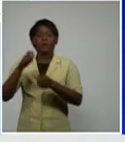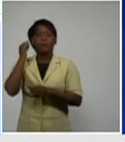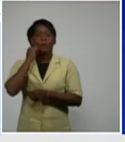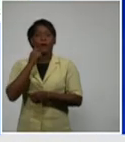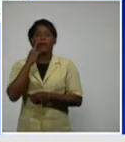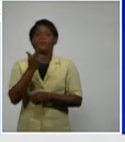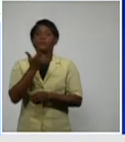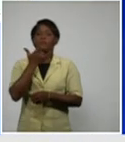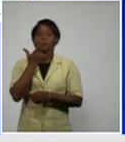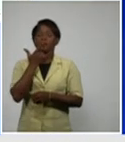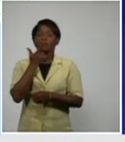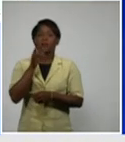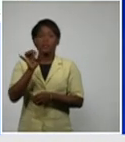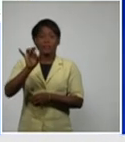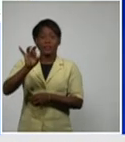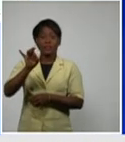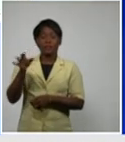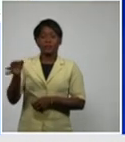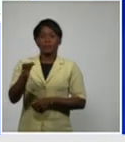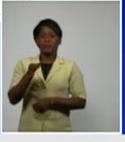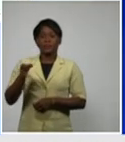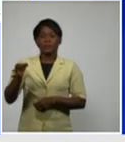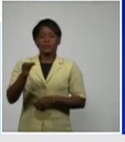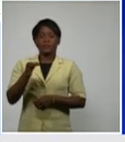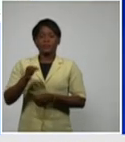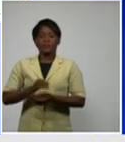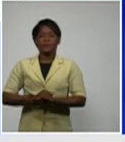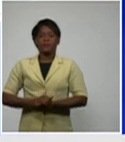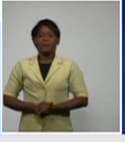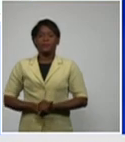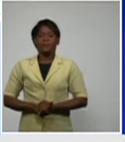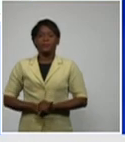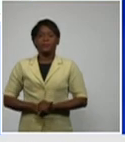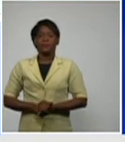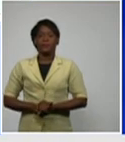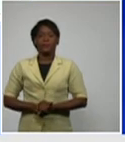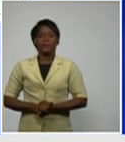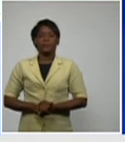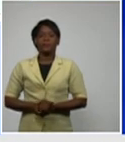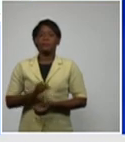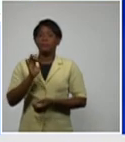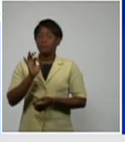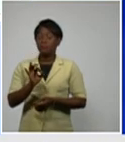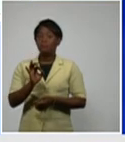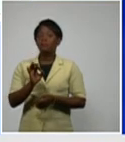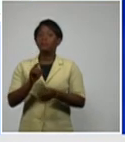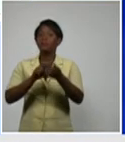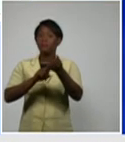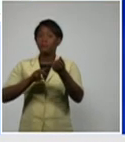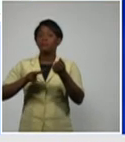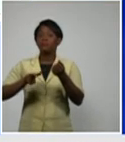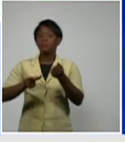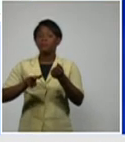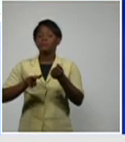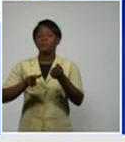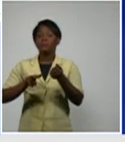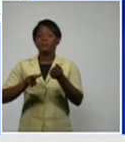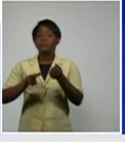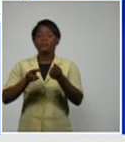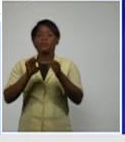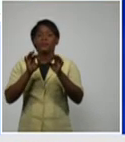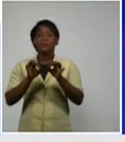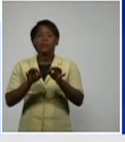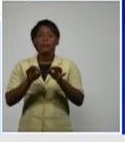sus 15 municipios, es la provincia donde su Consejo de Defensa adopta cada vez